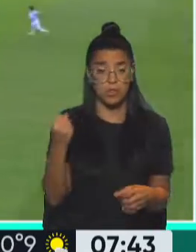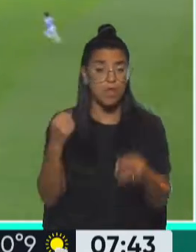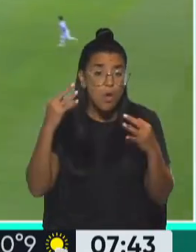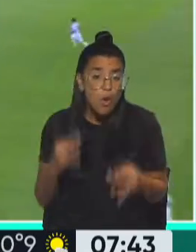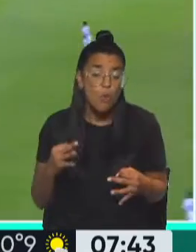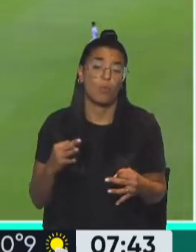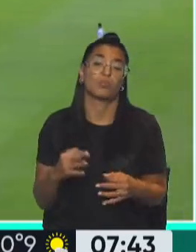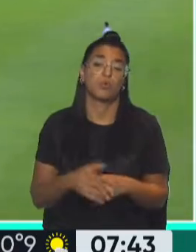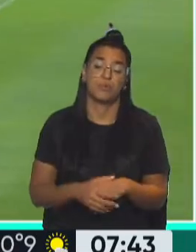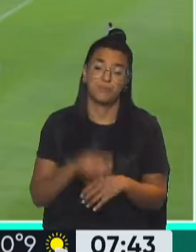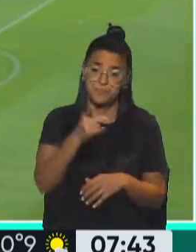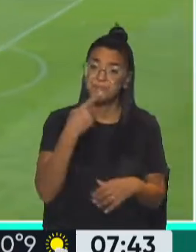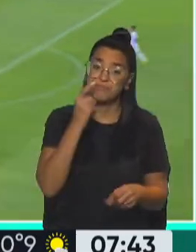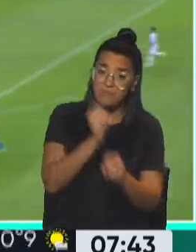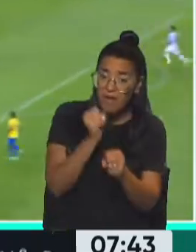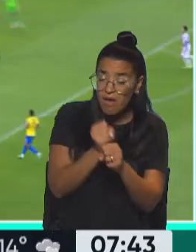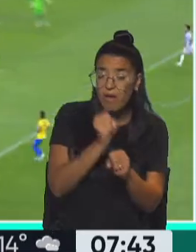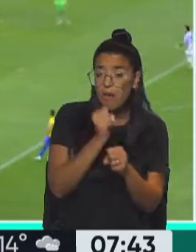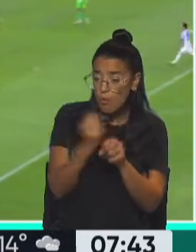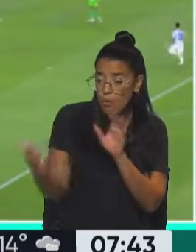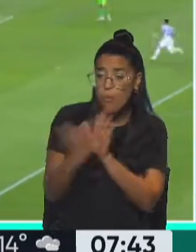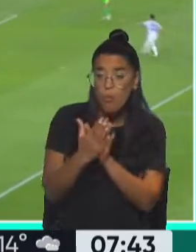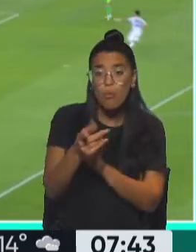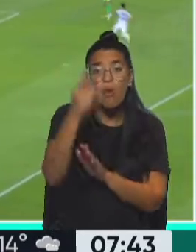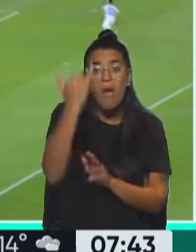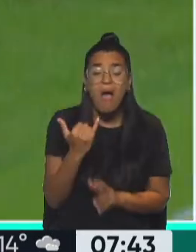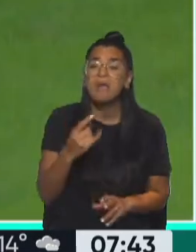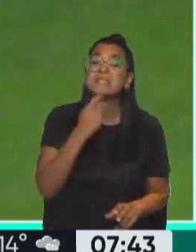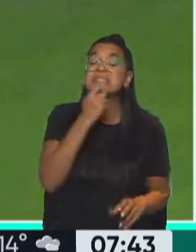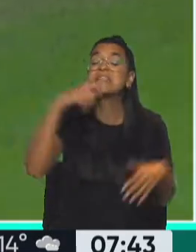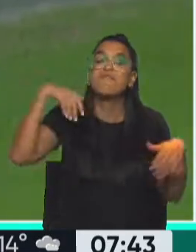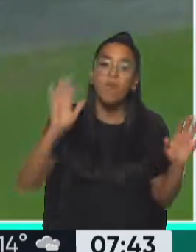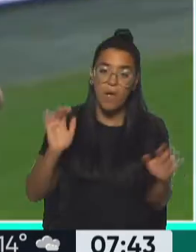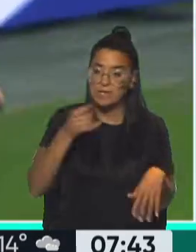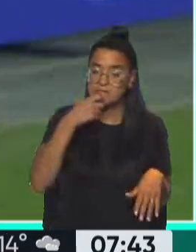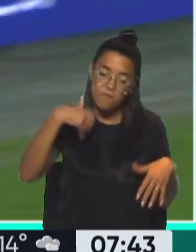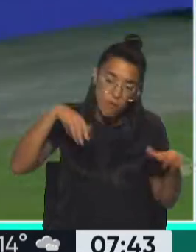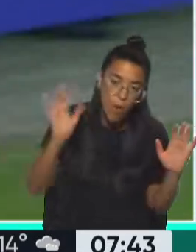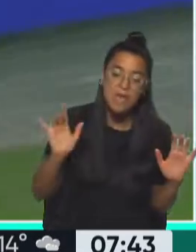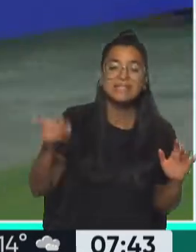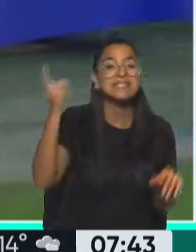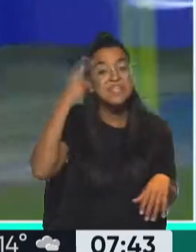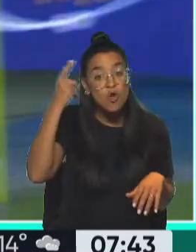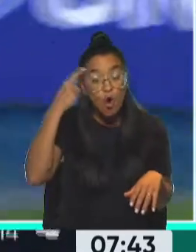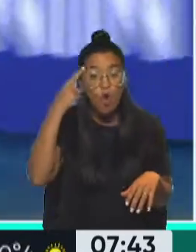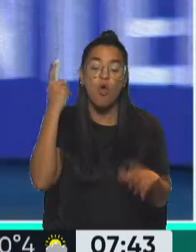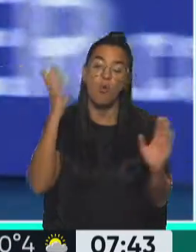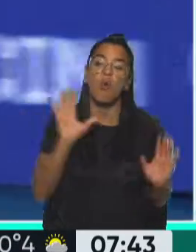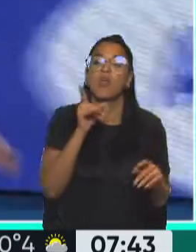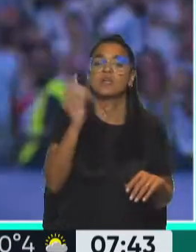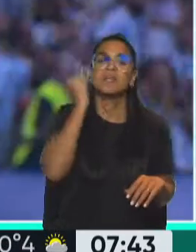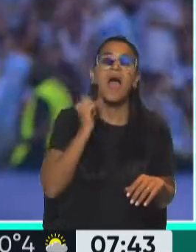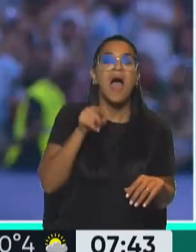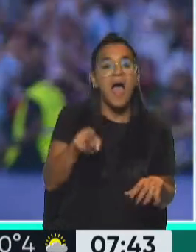justamente ese trabajo en conjunto que se hace. Si hubiera la posibilidad de un psicólogo, bueno, ya